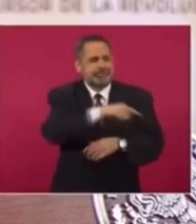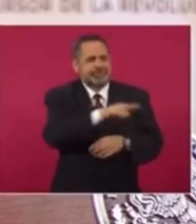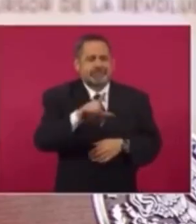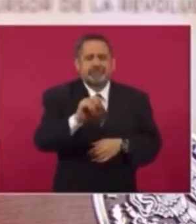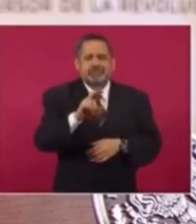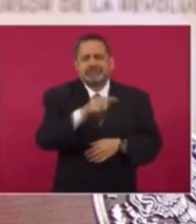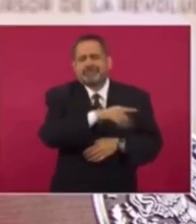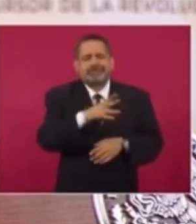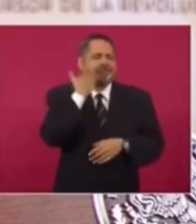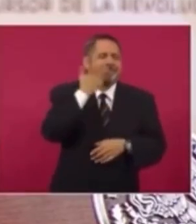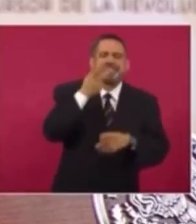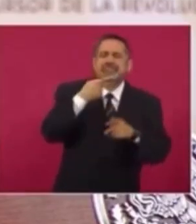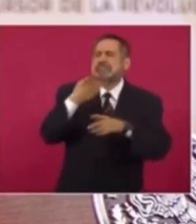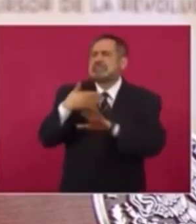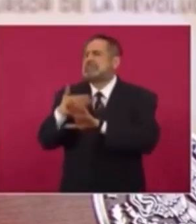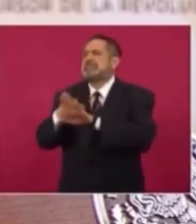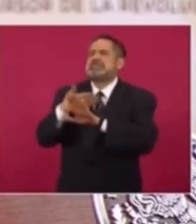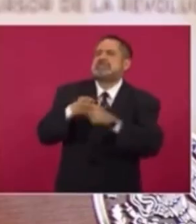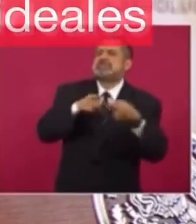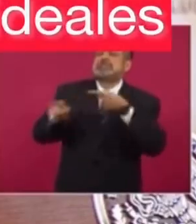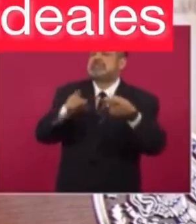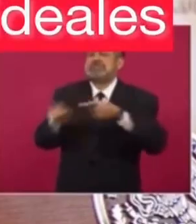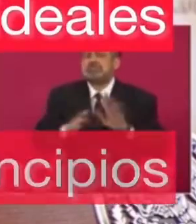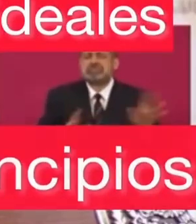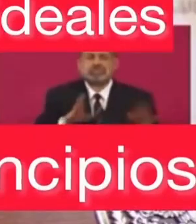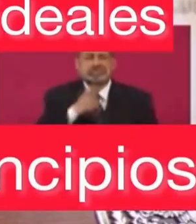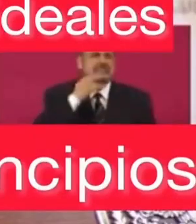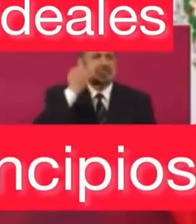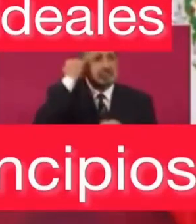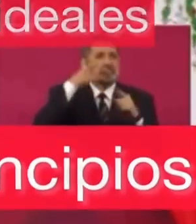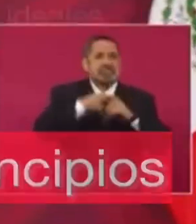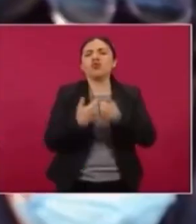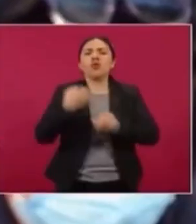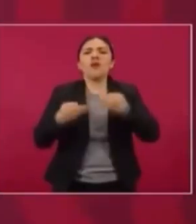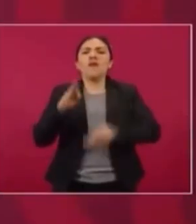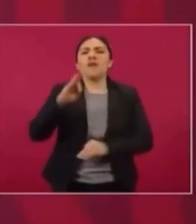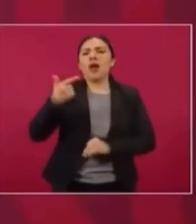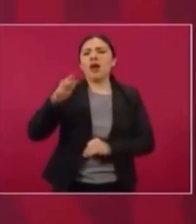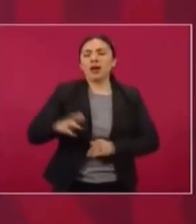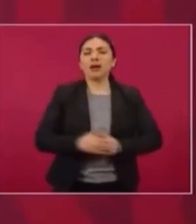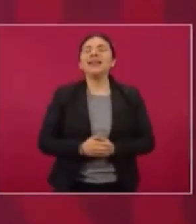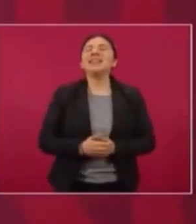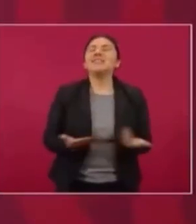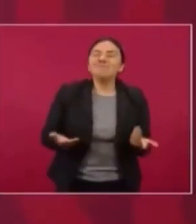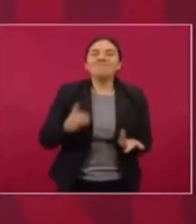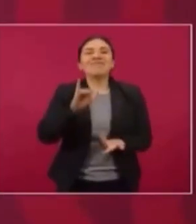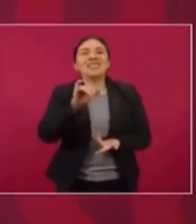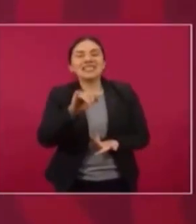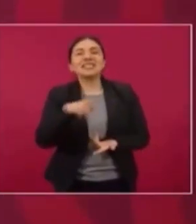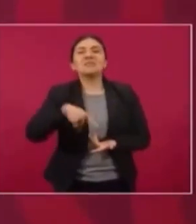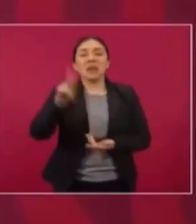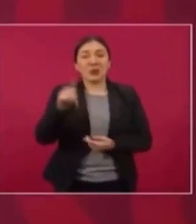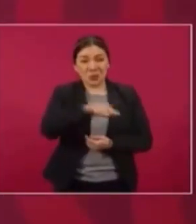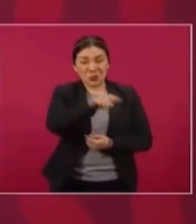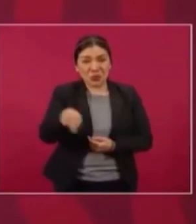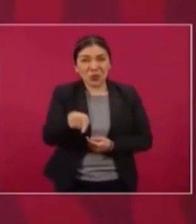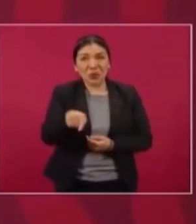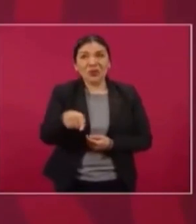Esta mañana, el presidente Andrés Manuel López Obrador habló sobre el tema de los periodistas opositores de la